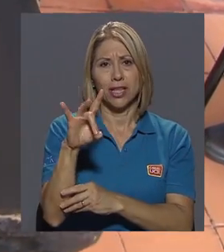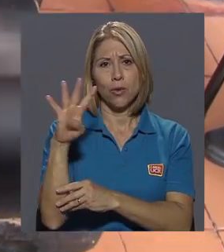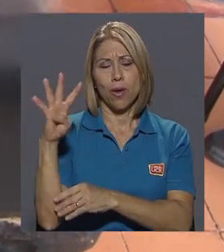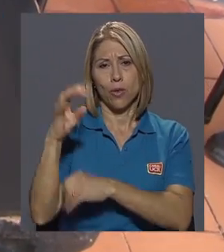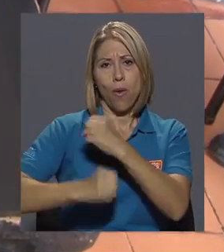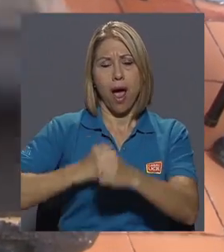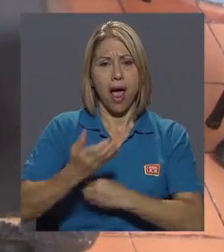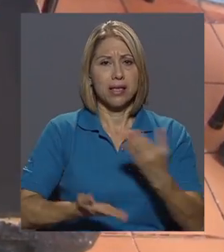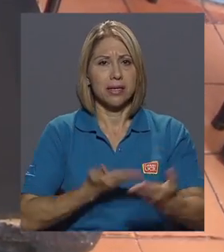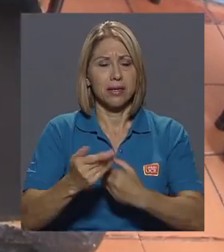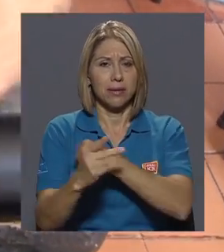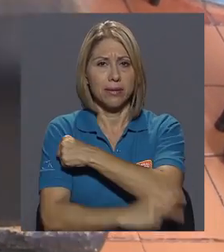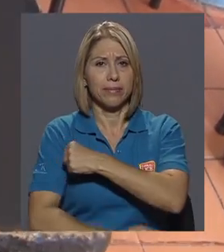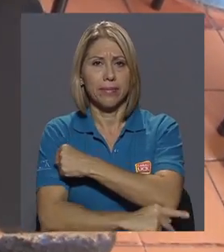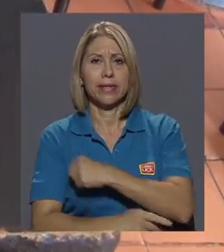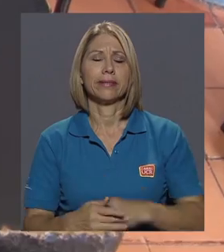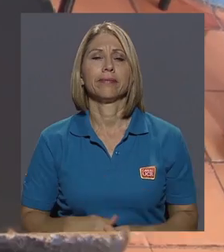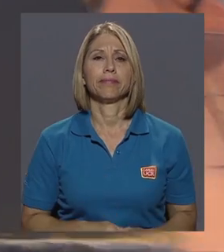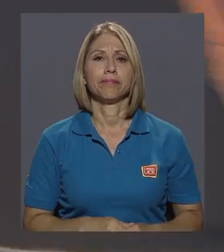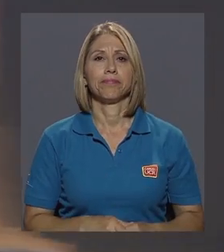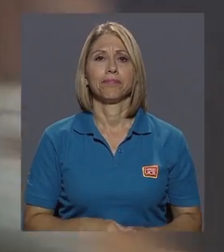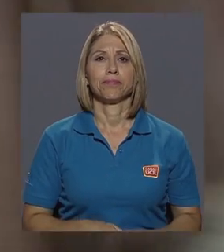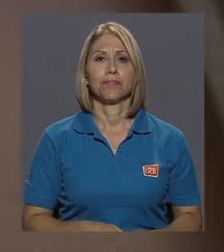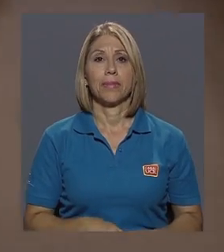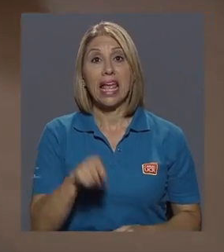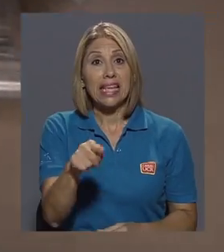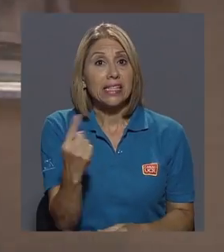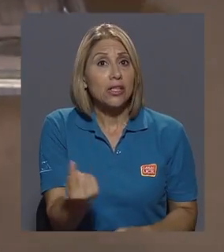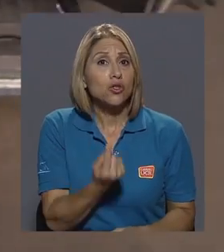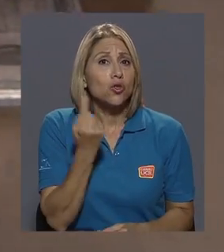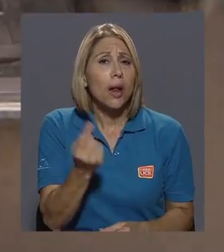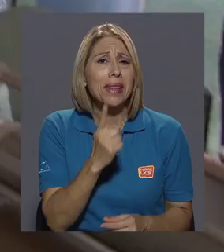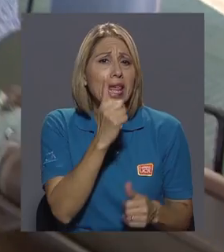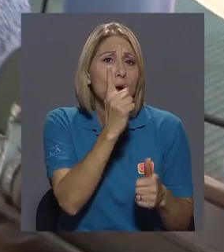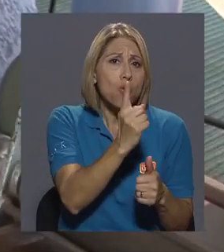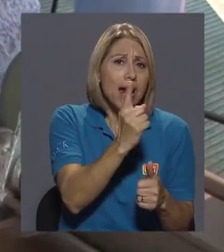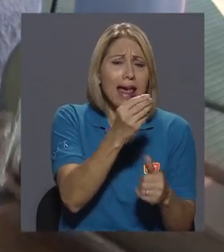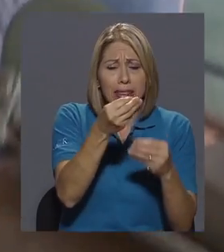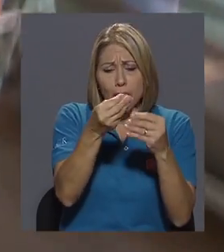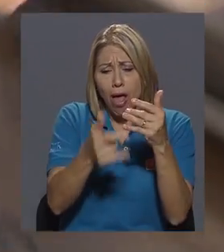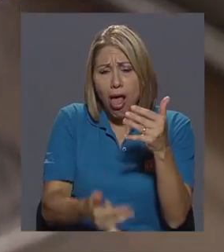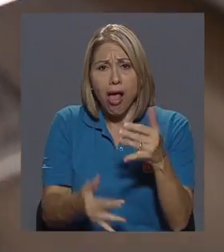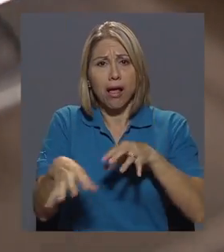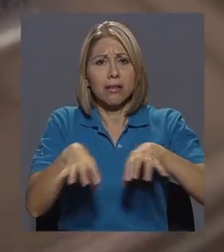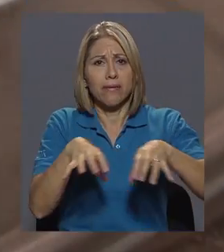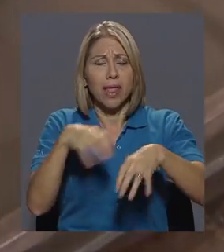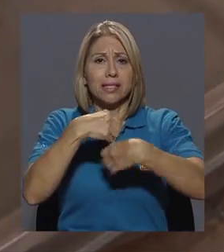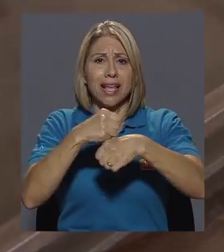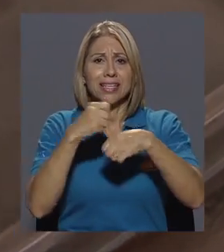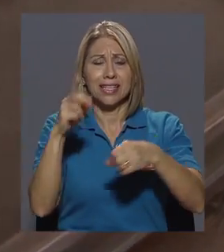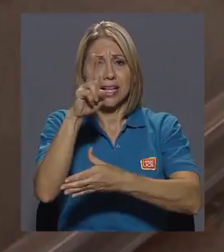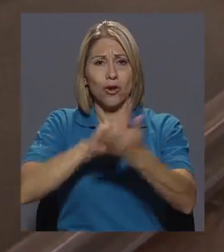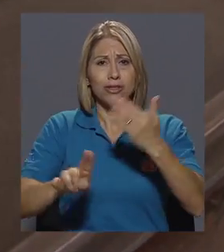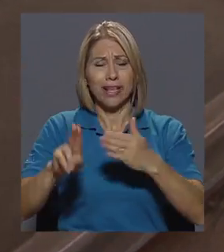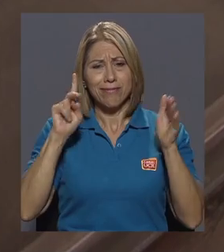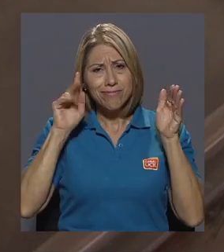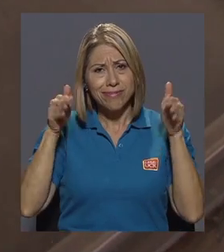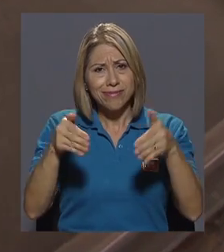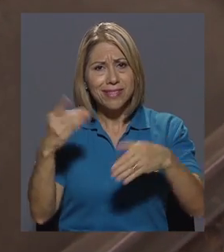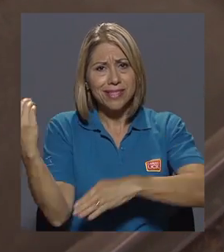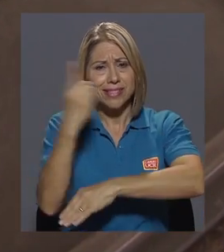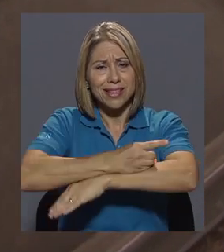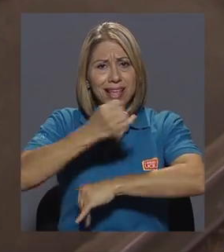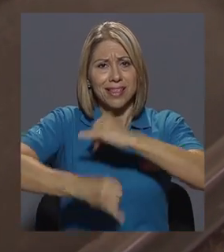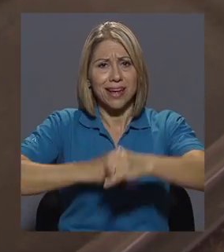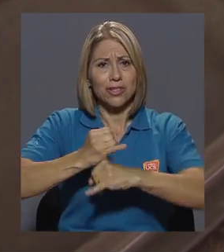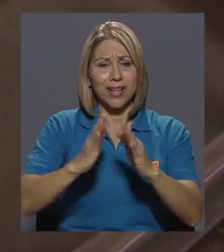país esta fue tan solo una de tantas actividades realizadas en la universidad en el marco del día internacional del